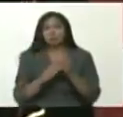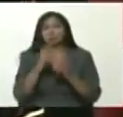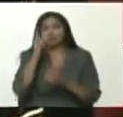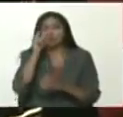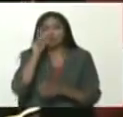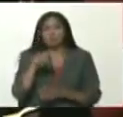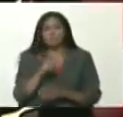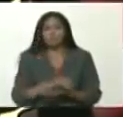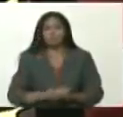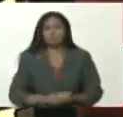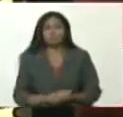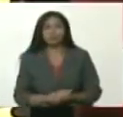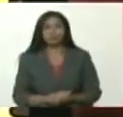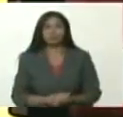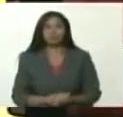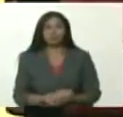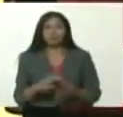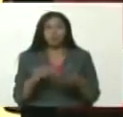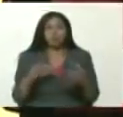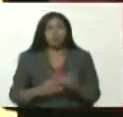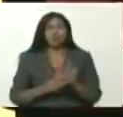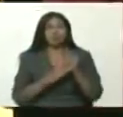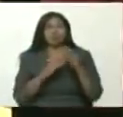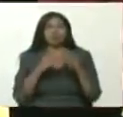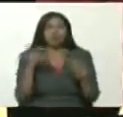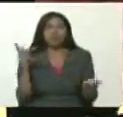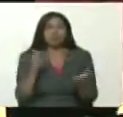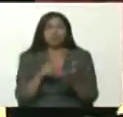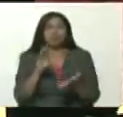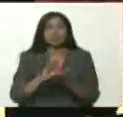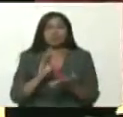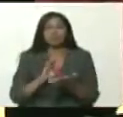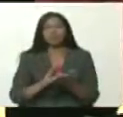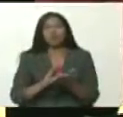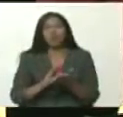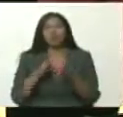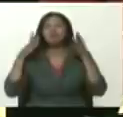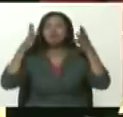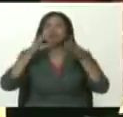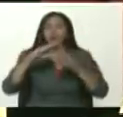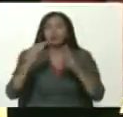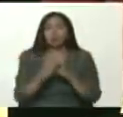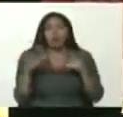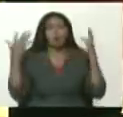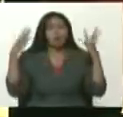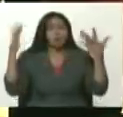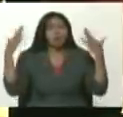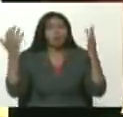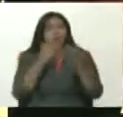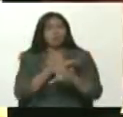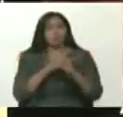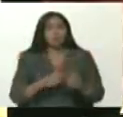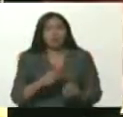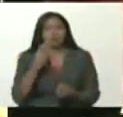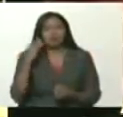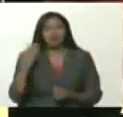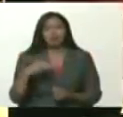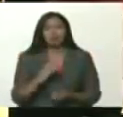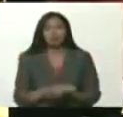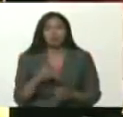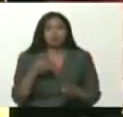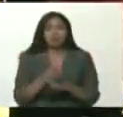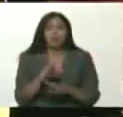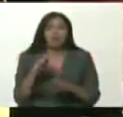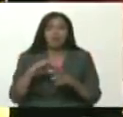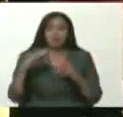Giancarlo Figueredo, y todos los participantes del Centro de Formación Cultural. Vamos a darle un aplauso a esta juventud que lleva la